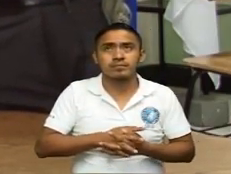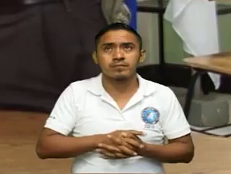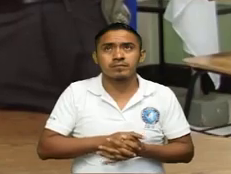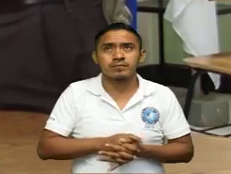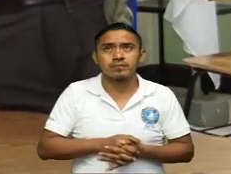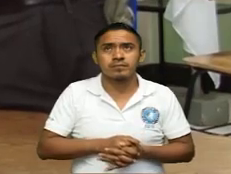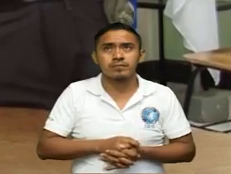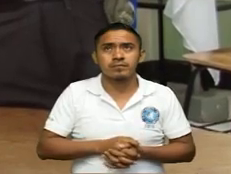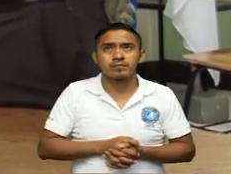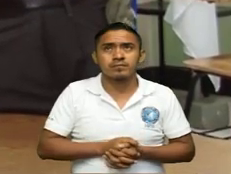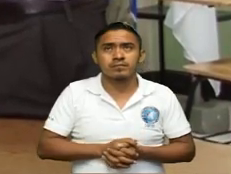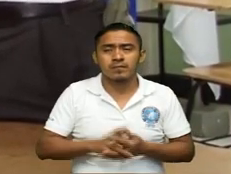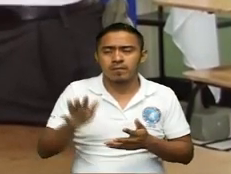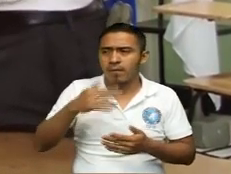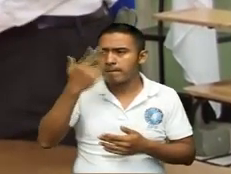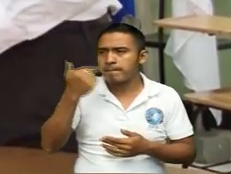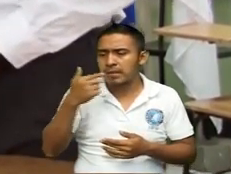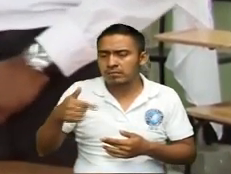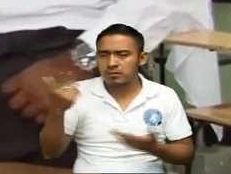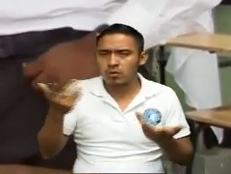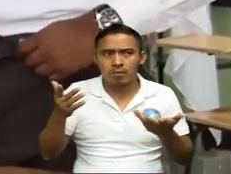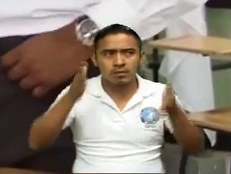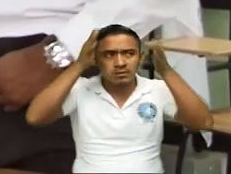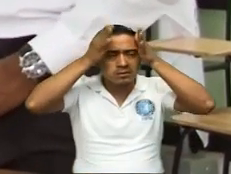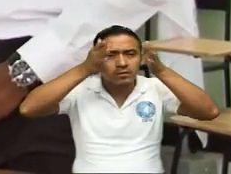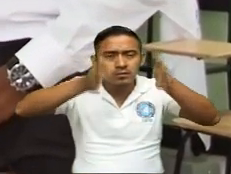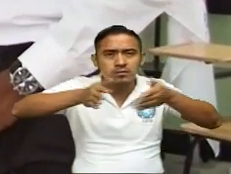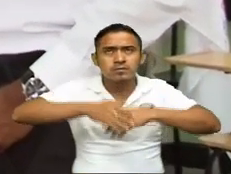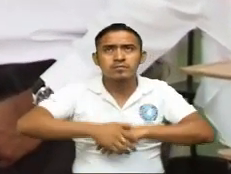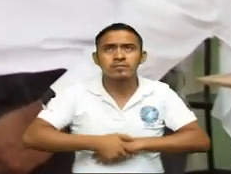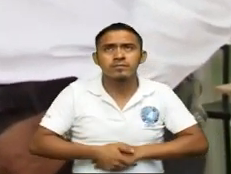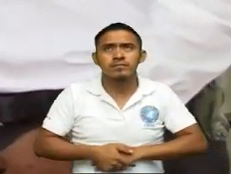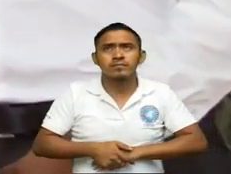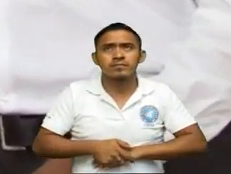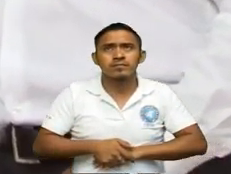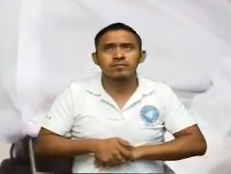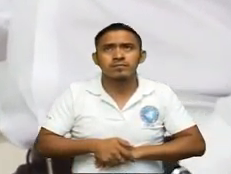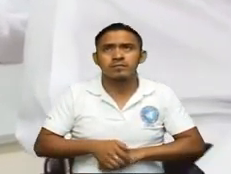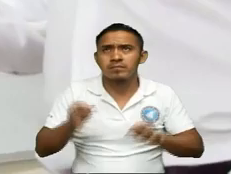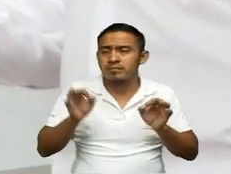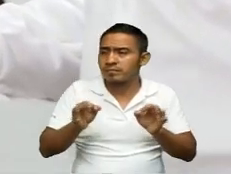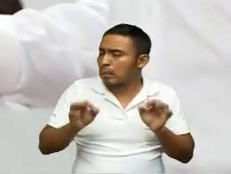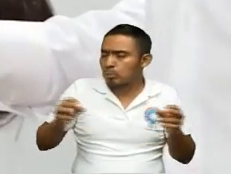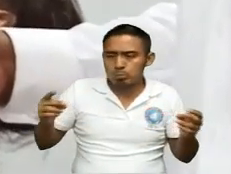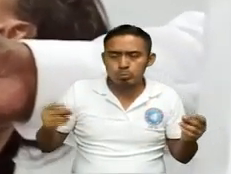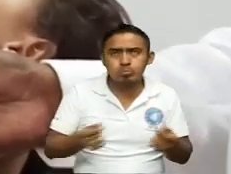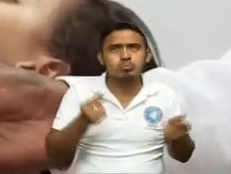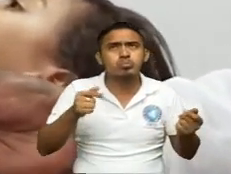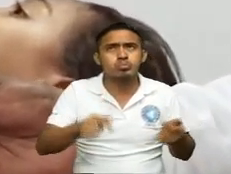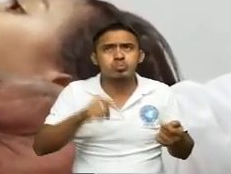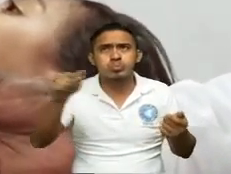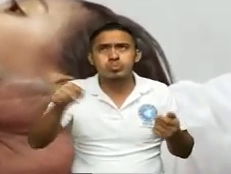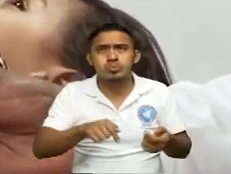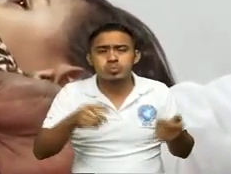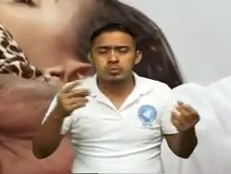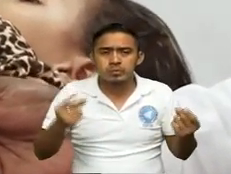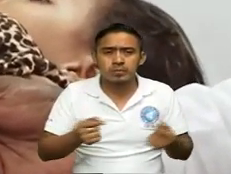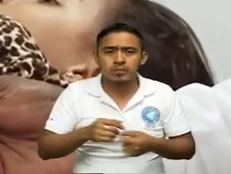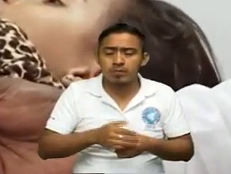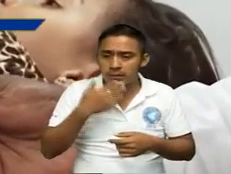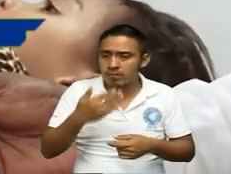cómo ha visto la atención aquí en el Centro Nacional de Dermatología? Pues, bastante rápido atiende. Buena